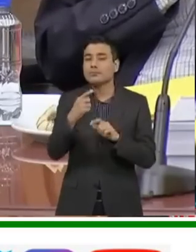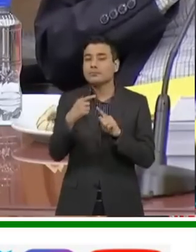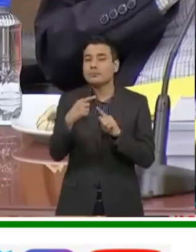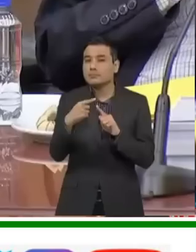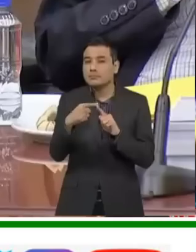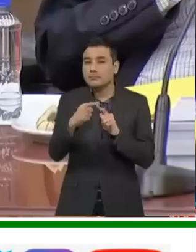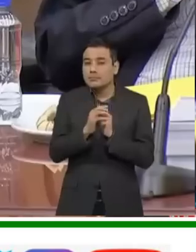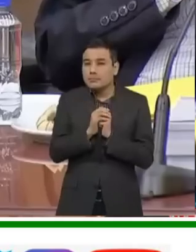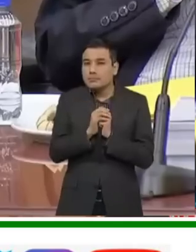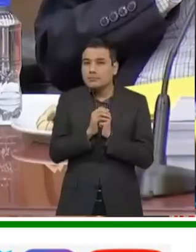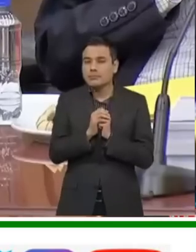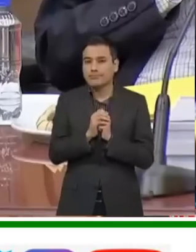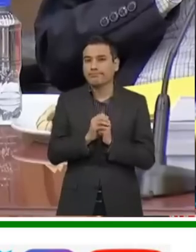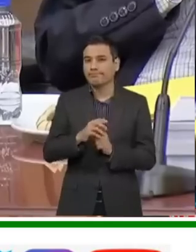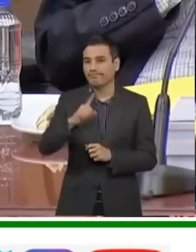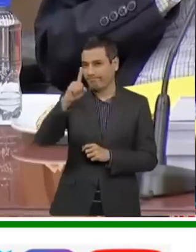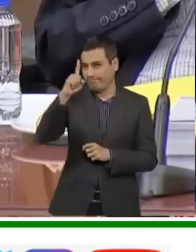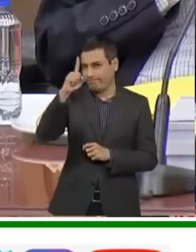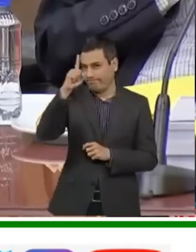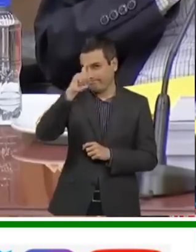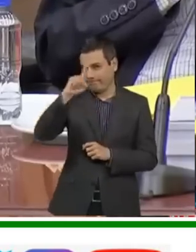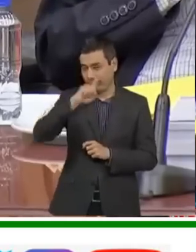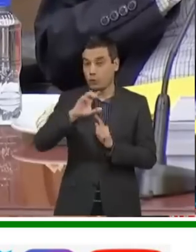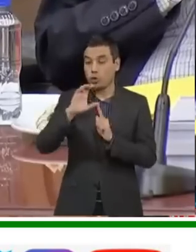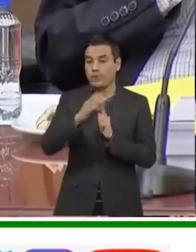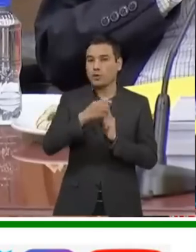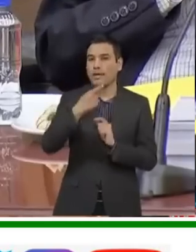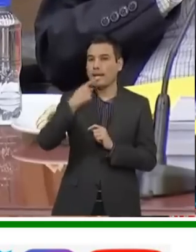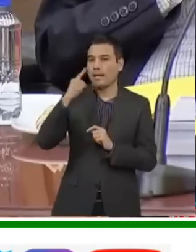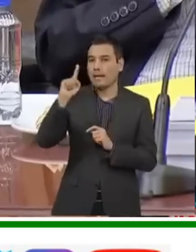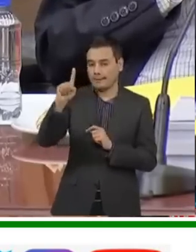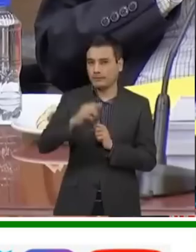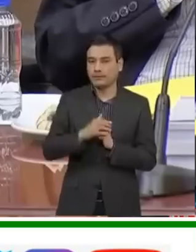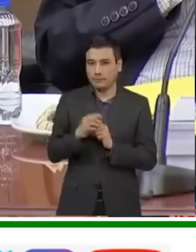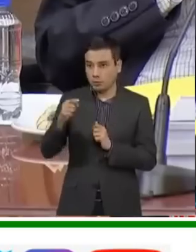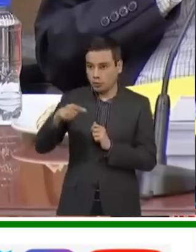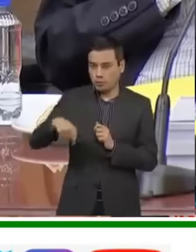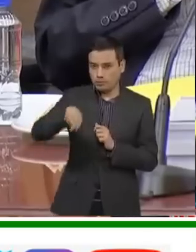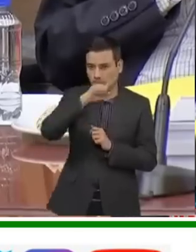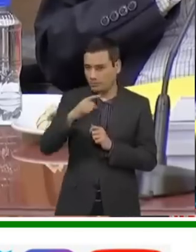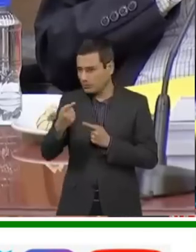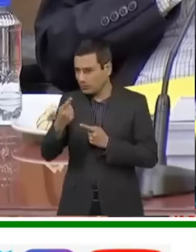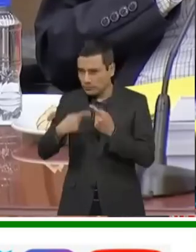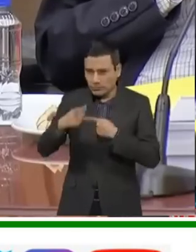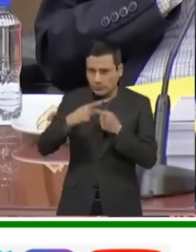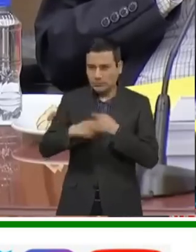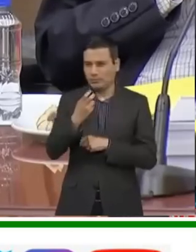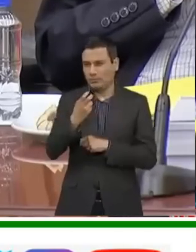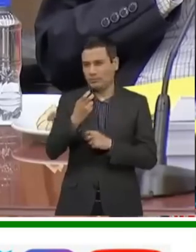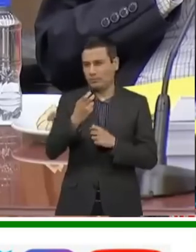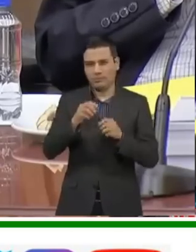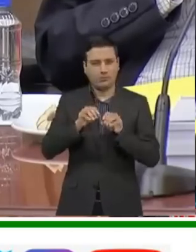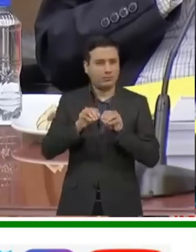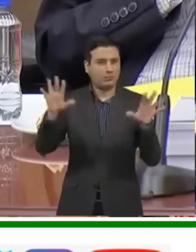puntual de las y los consejeros de la Comisión de Quejas que unánimemente lo rechazaron